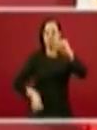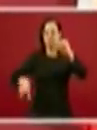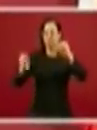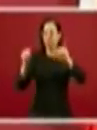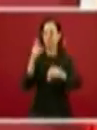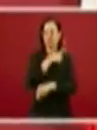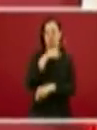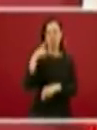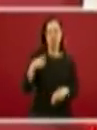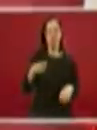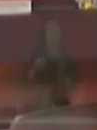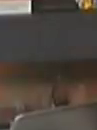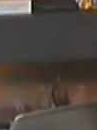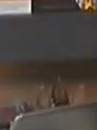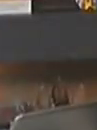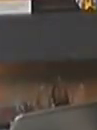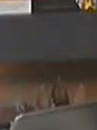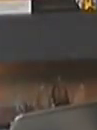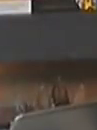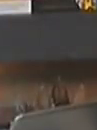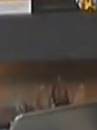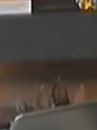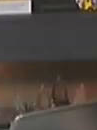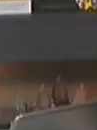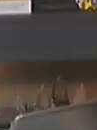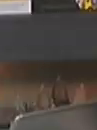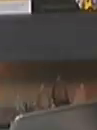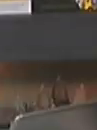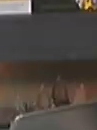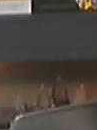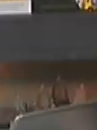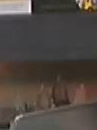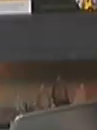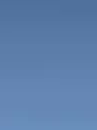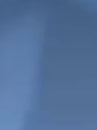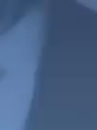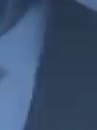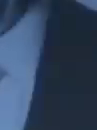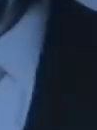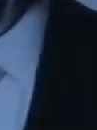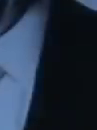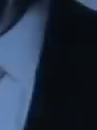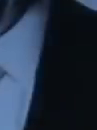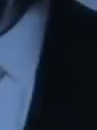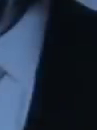ahí estará. Gracias, doctor Luis Estrada, hoy a distancia, director de spin.